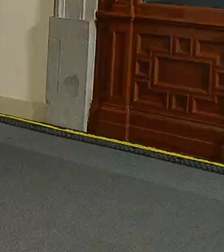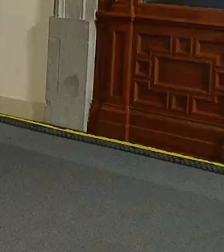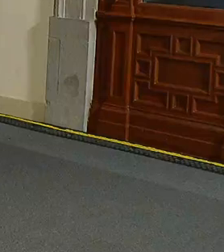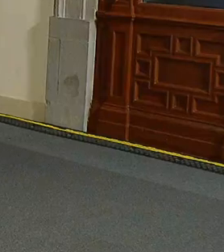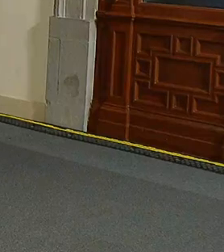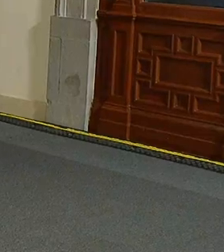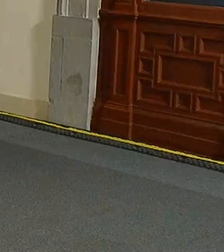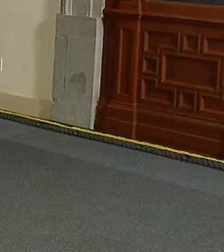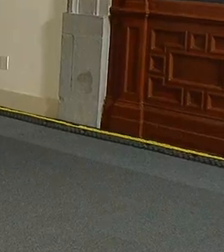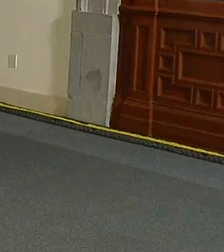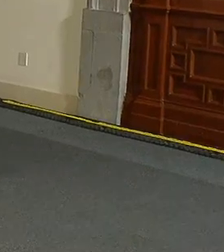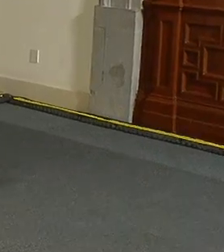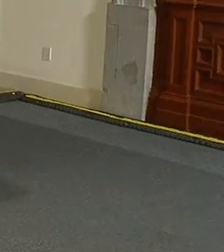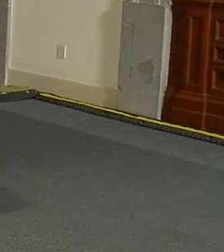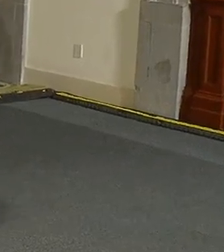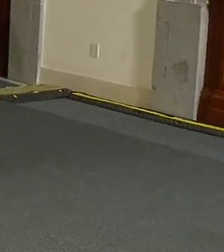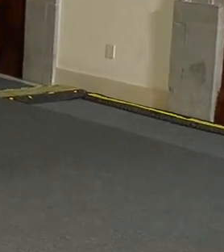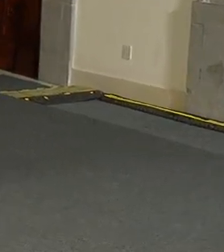Buenos días.